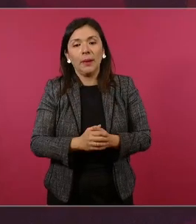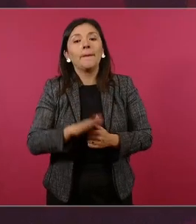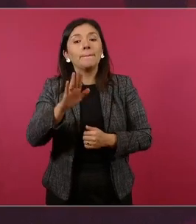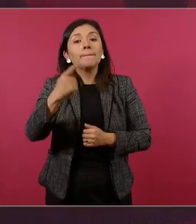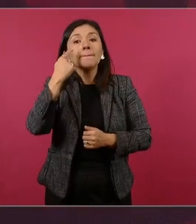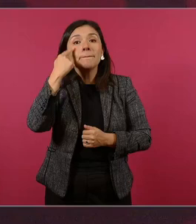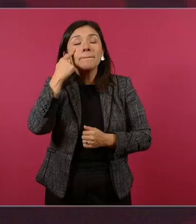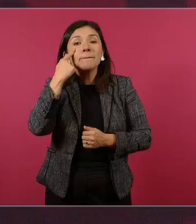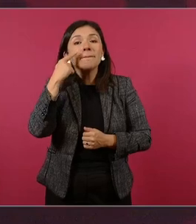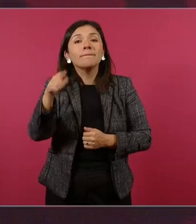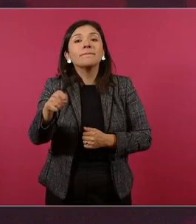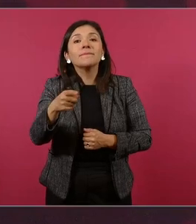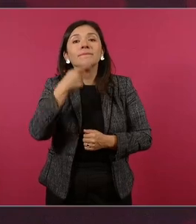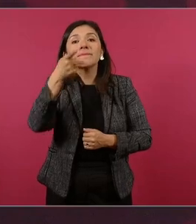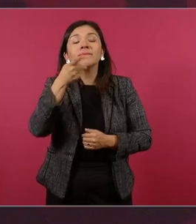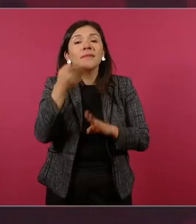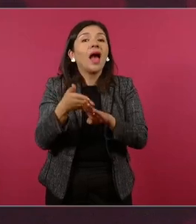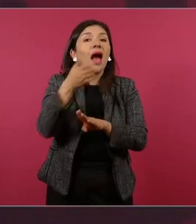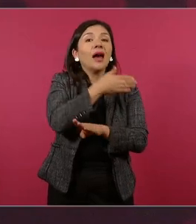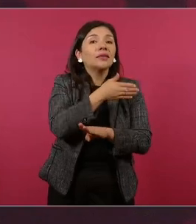ver lo que decía de mí